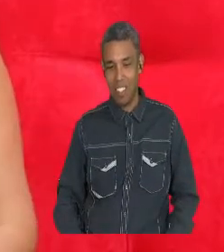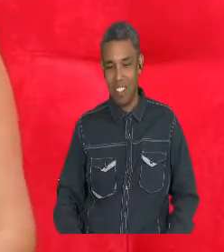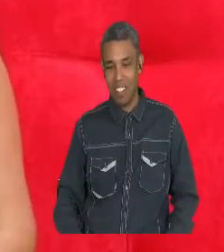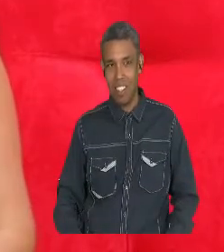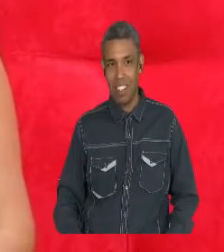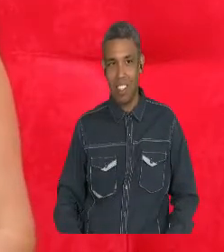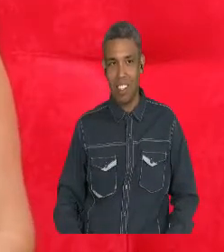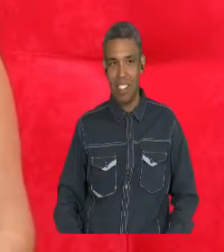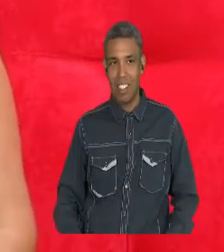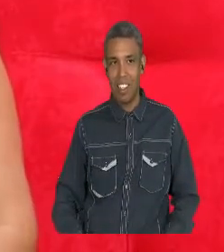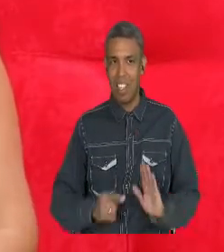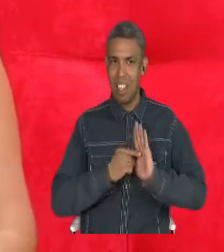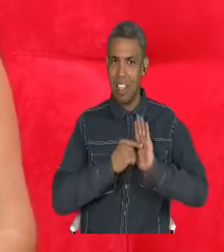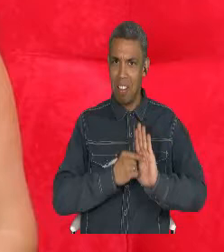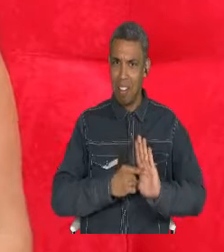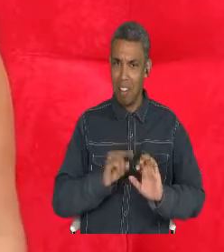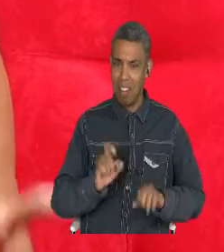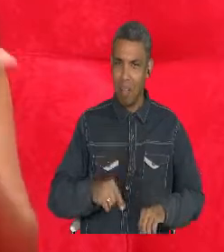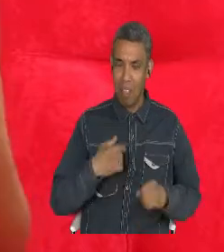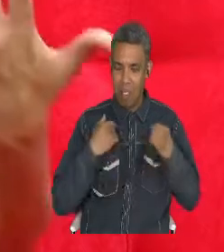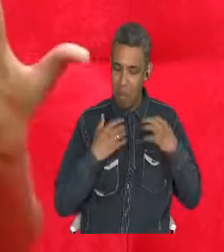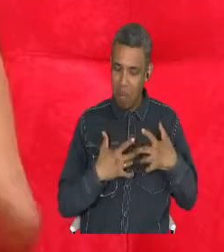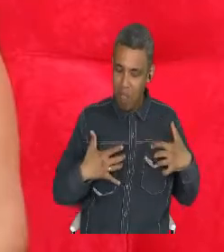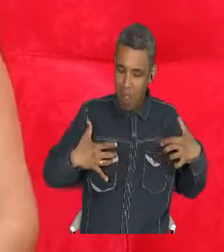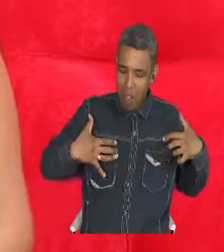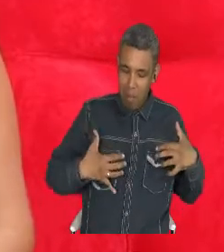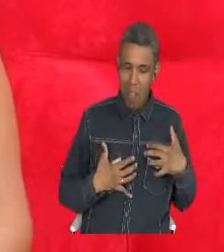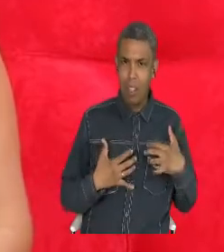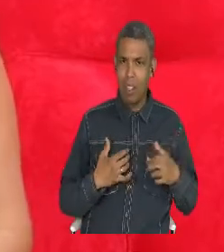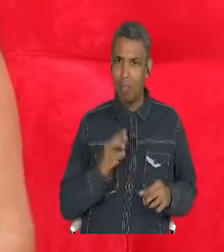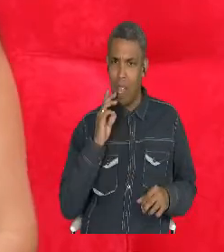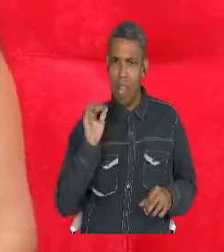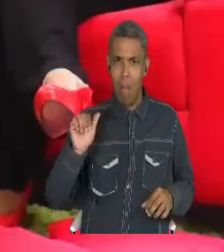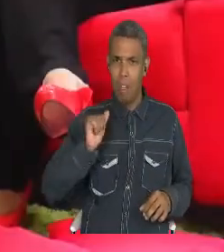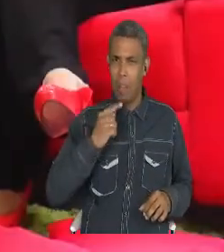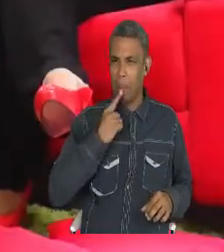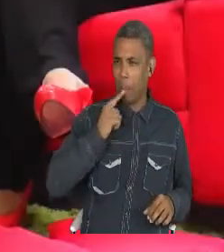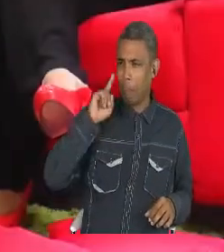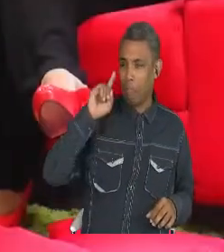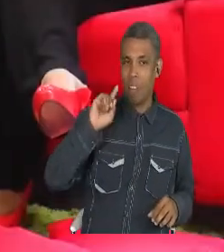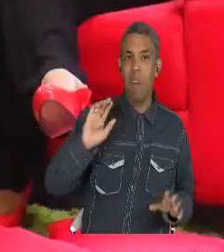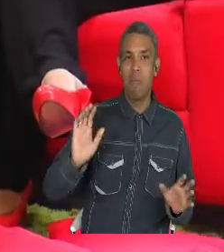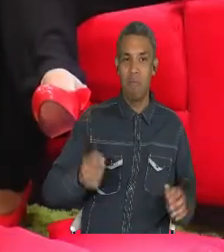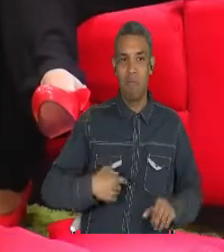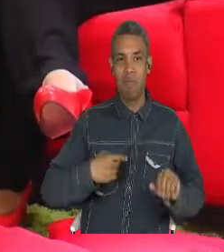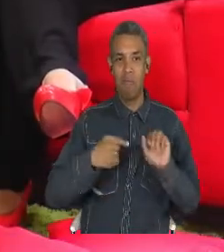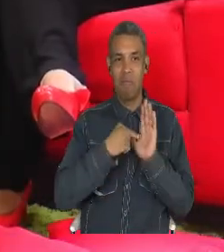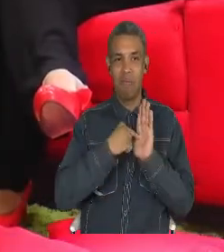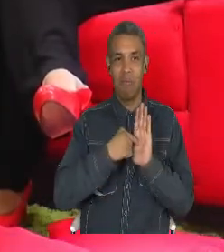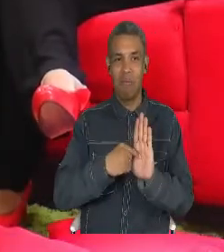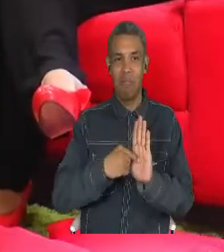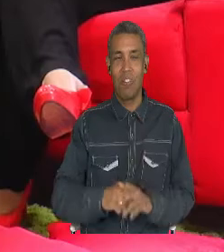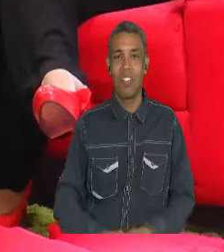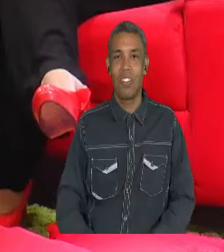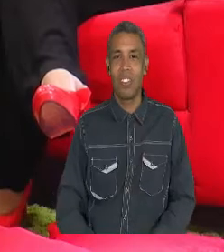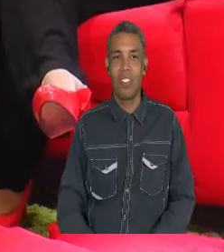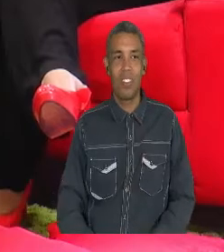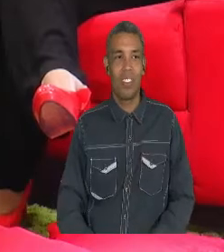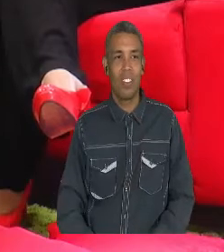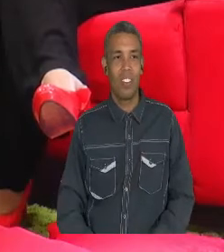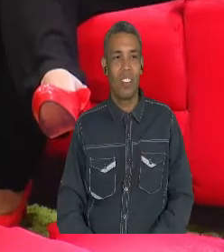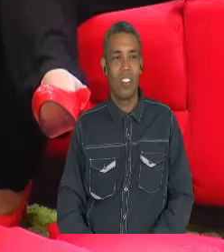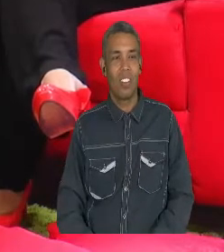género vallenato que muy poco se ve en lo femenino. Sandra, quiero que le cuentes a nuestros televidentes qué es todo